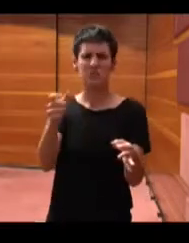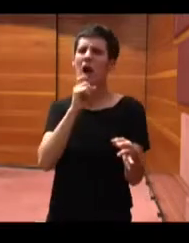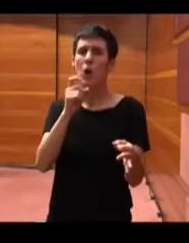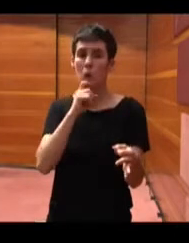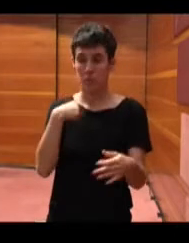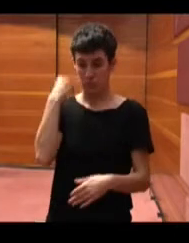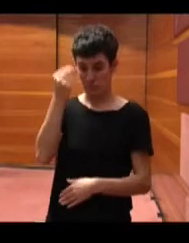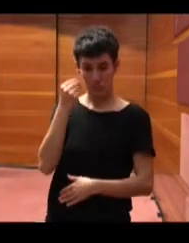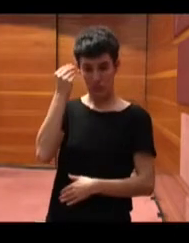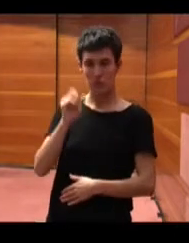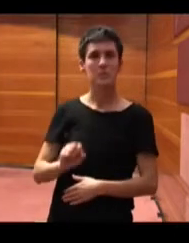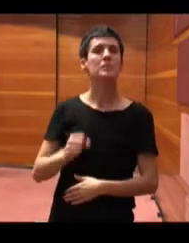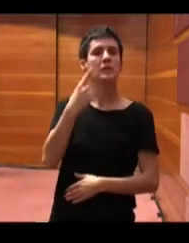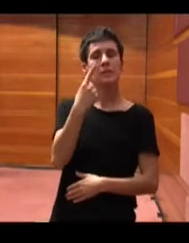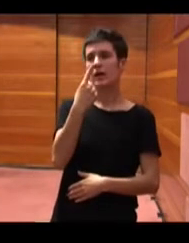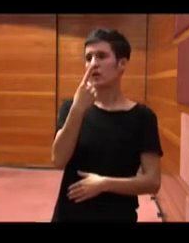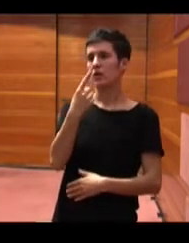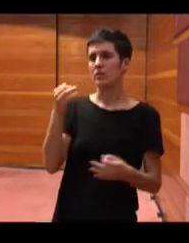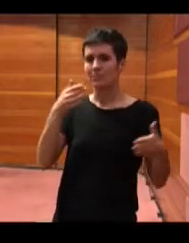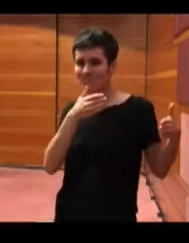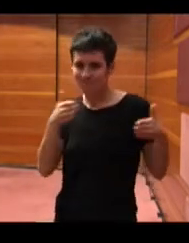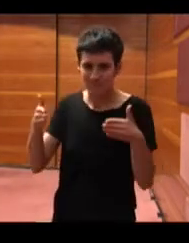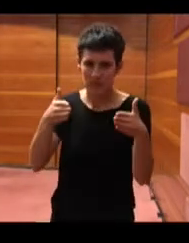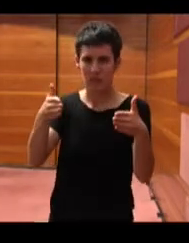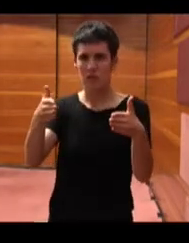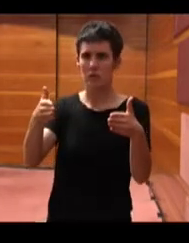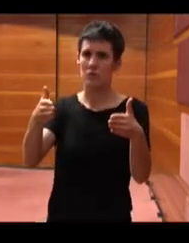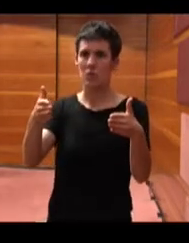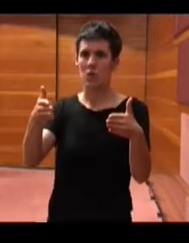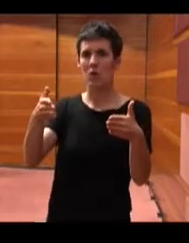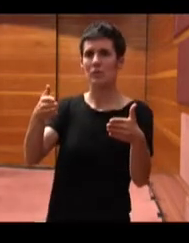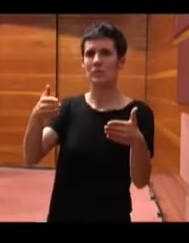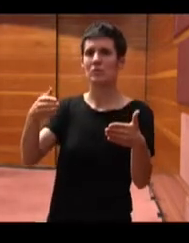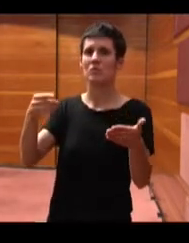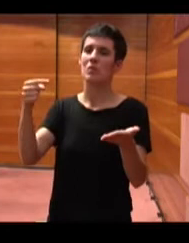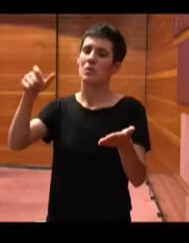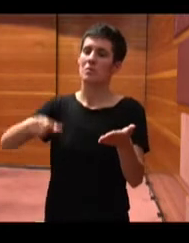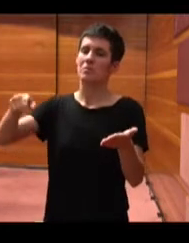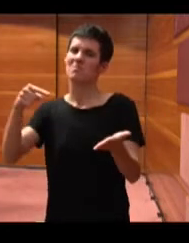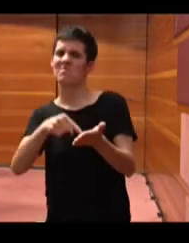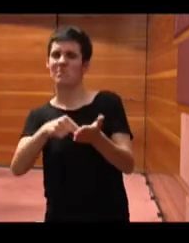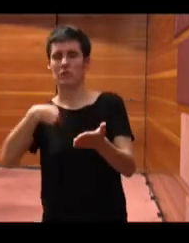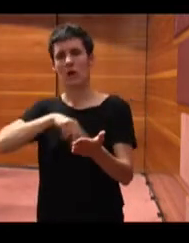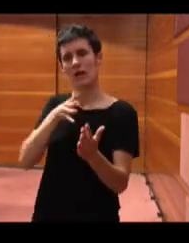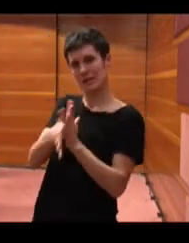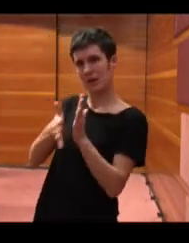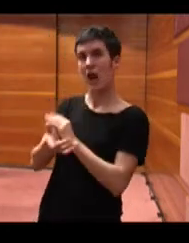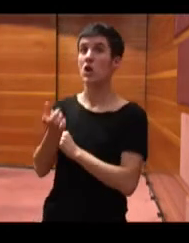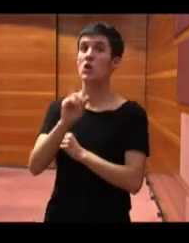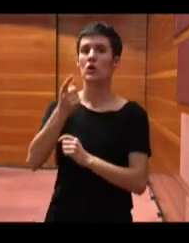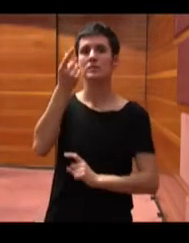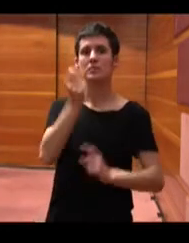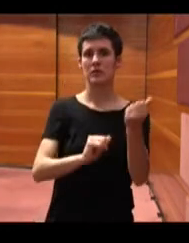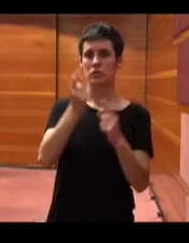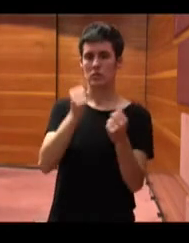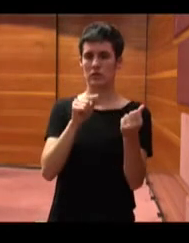parece que primero debe tener una orientación a rendición de cuentas. Antes lo he explicado. No basta con poner el presupuesto, hay que decir ese presupuesto